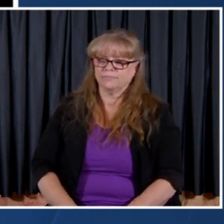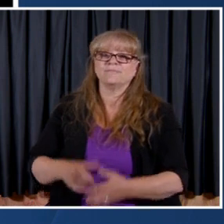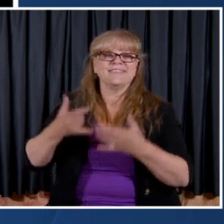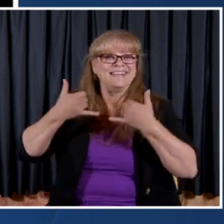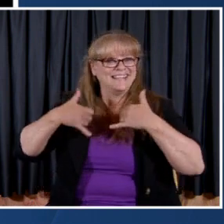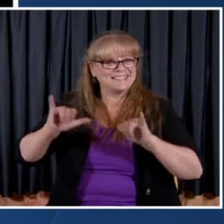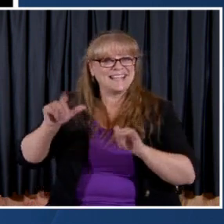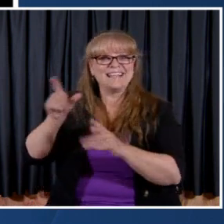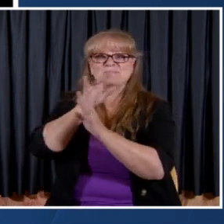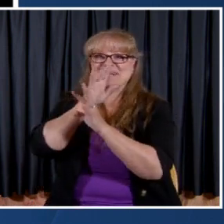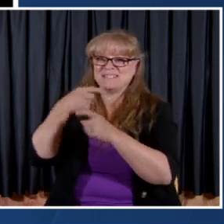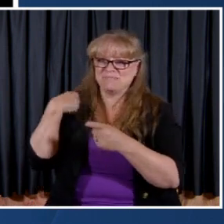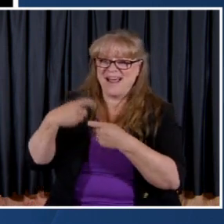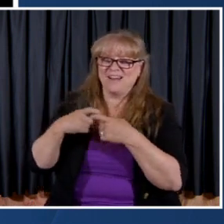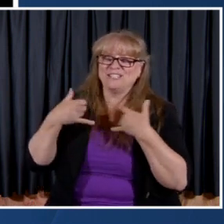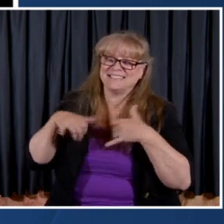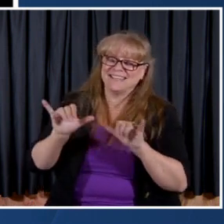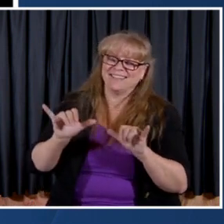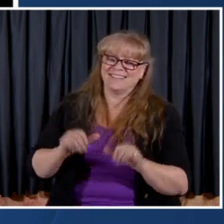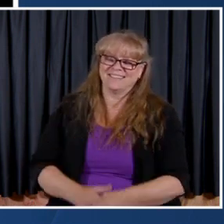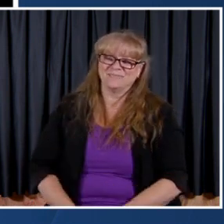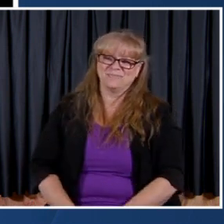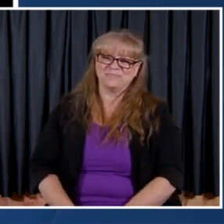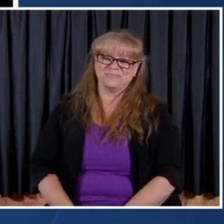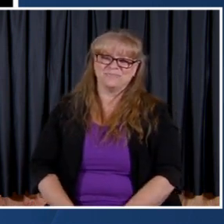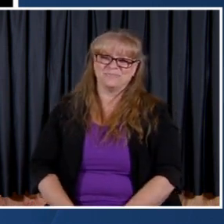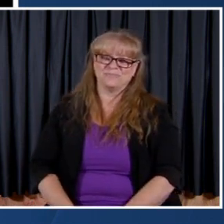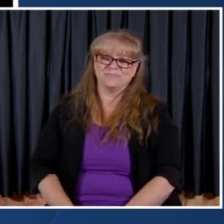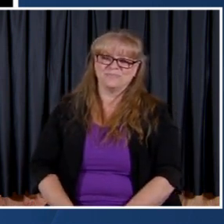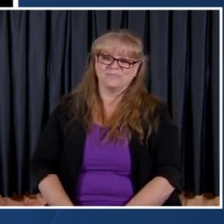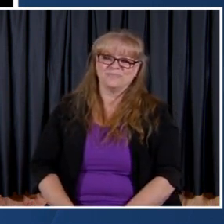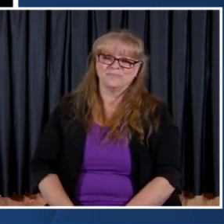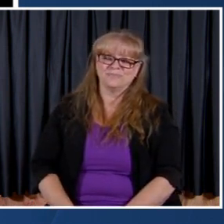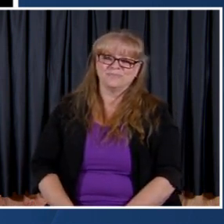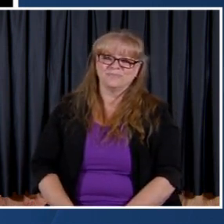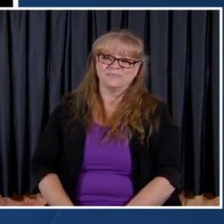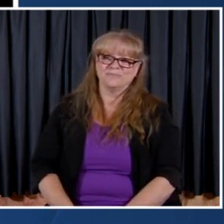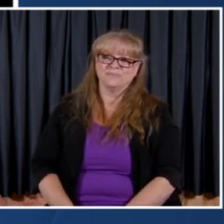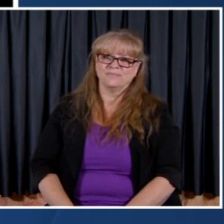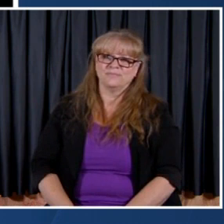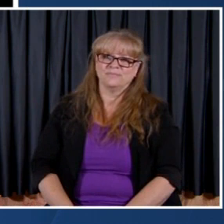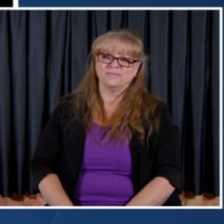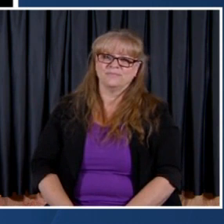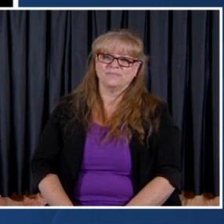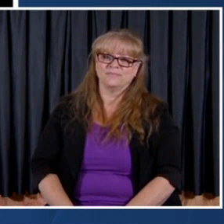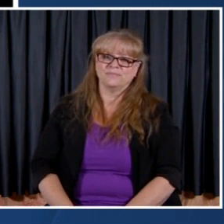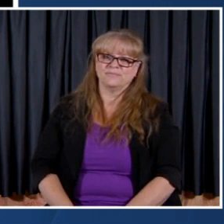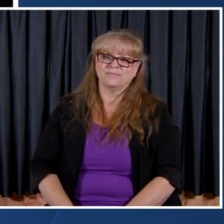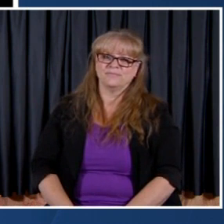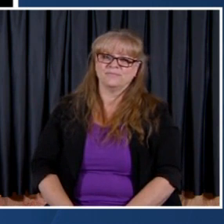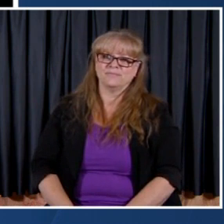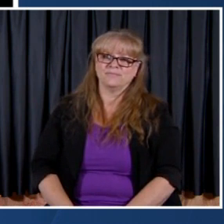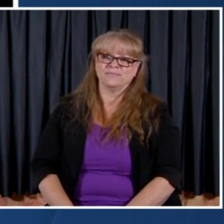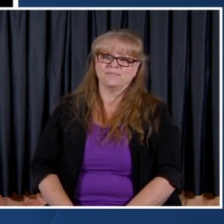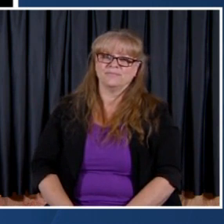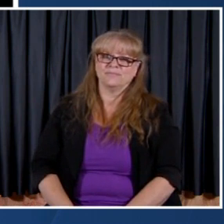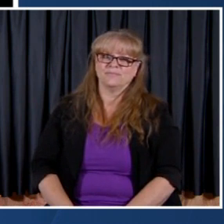de coronavirus. La mayoría son en buena salud después de recuperar.